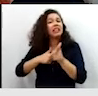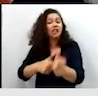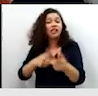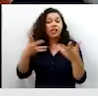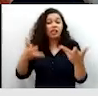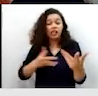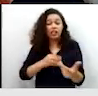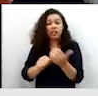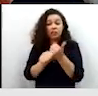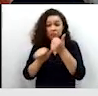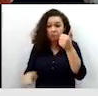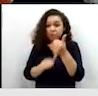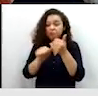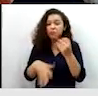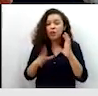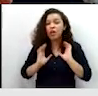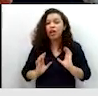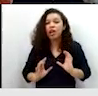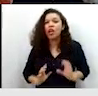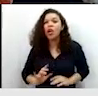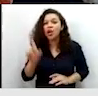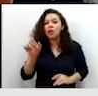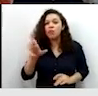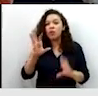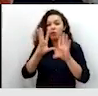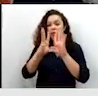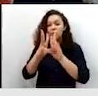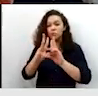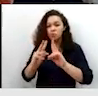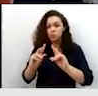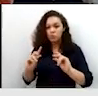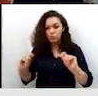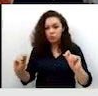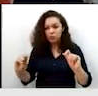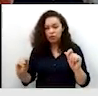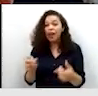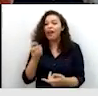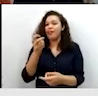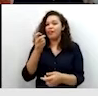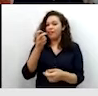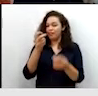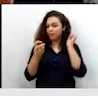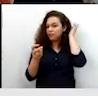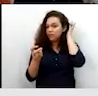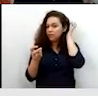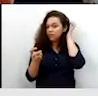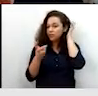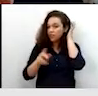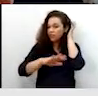evacuaciones que poco a poco el cuerpo se empieza a deshidratar y eso es lo que te puede generar la